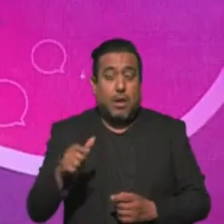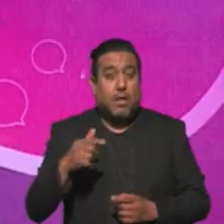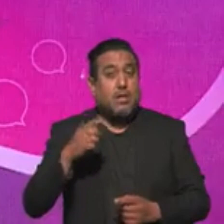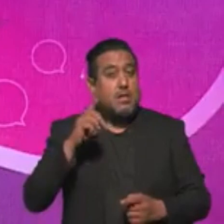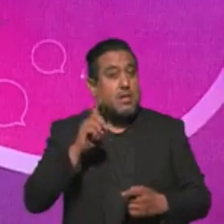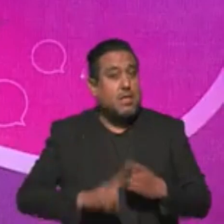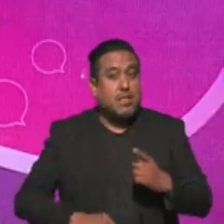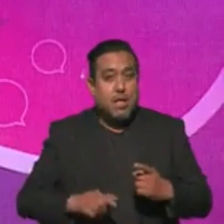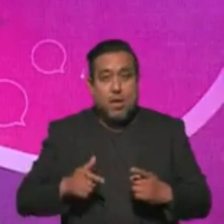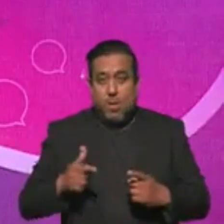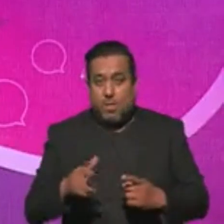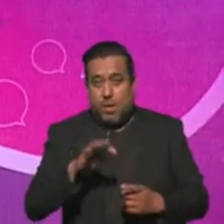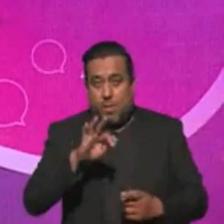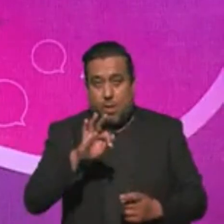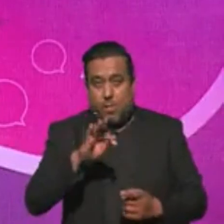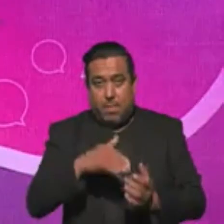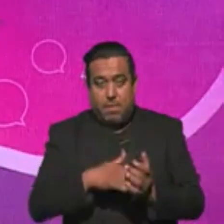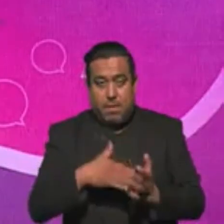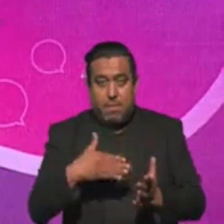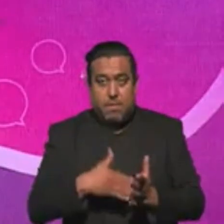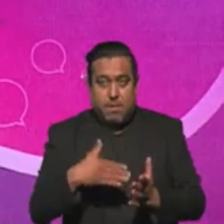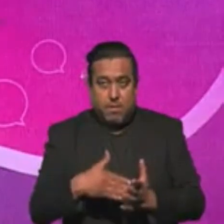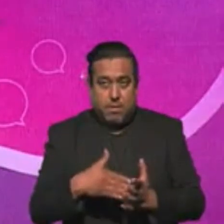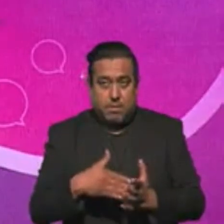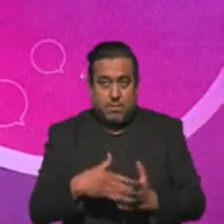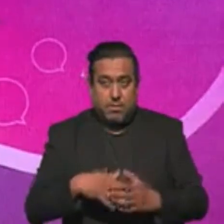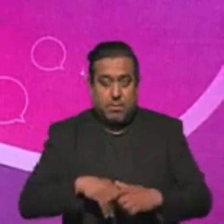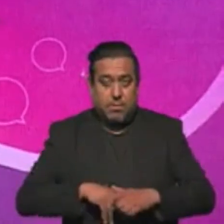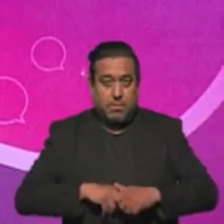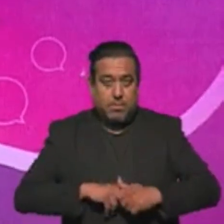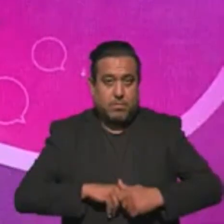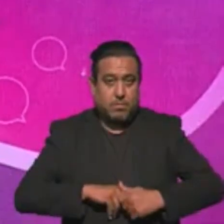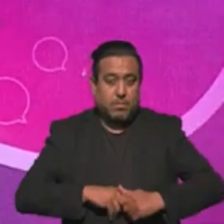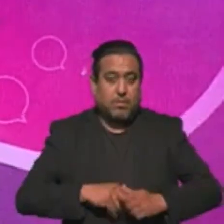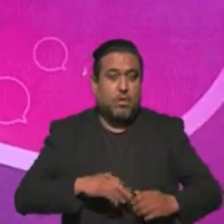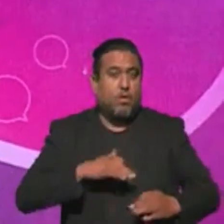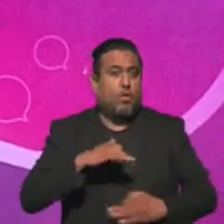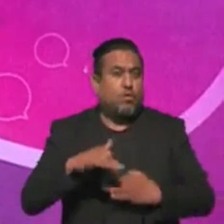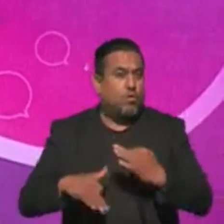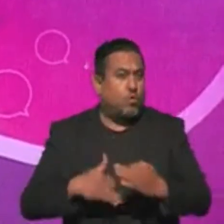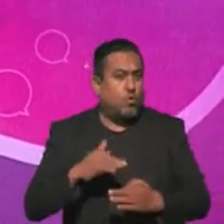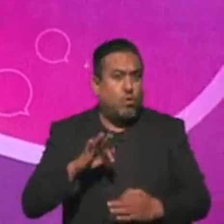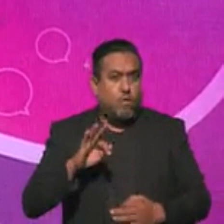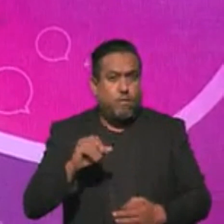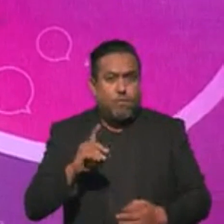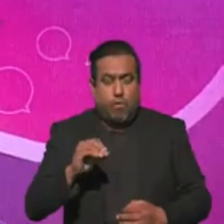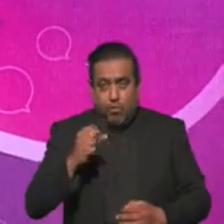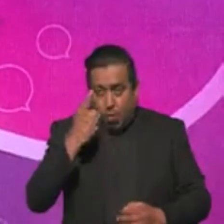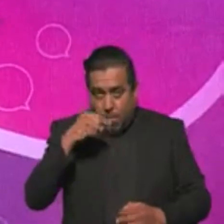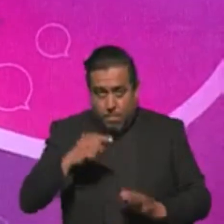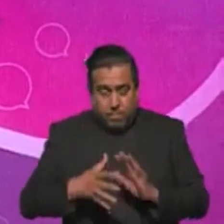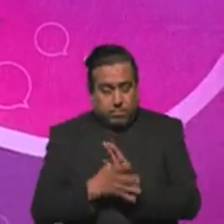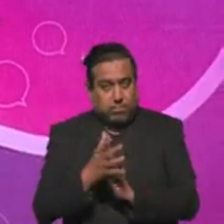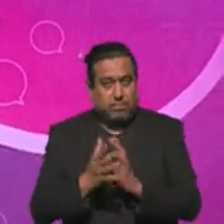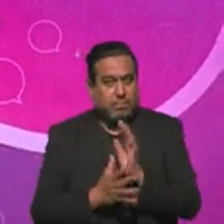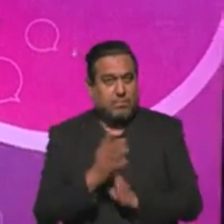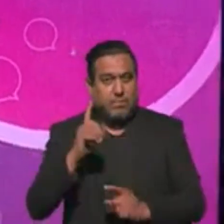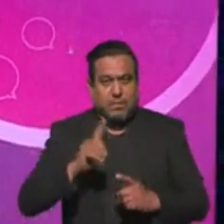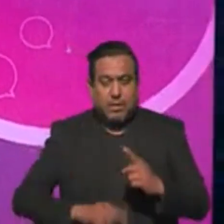Guanajuato 1 millones de pesos quitaron todos los fondos para la infraestructura